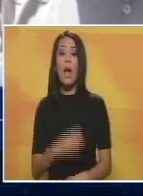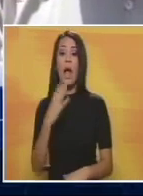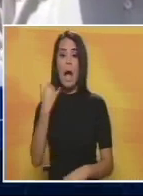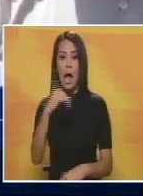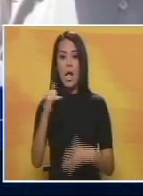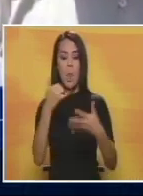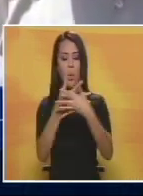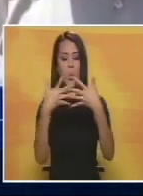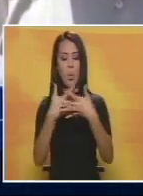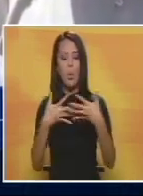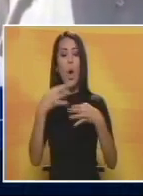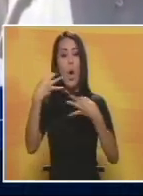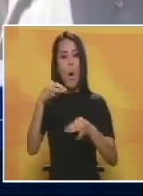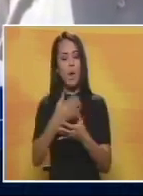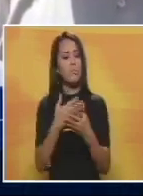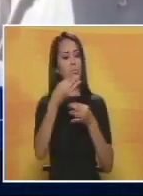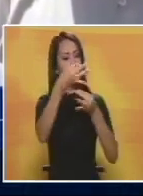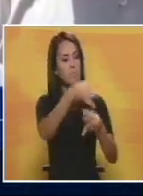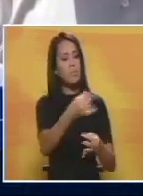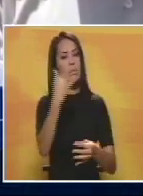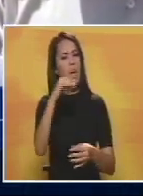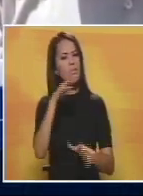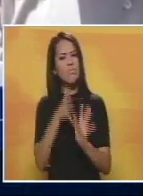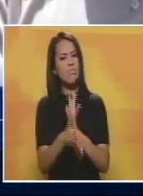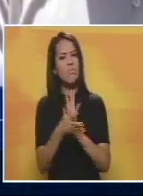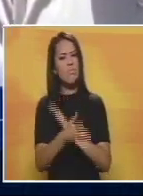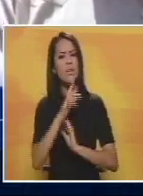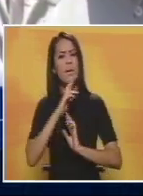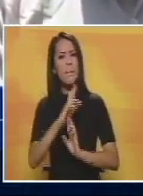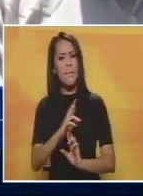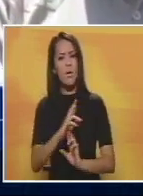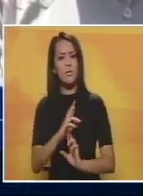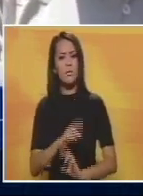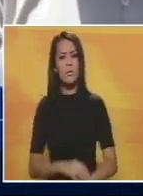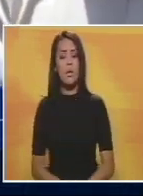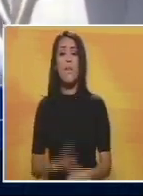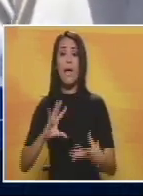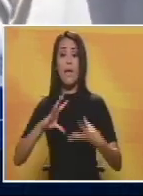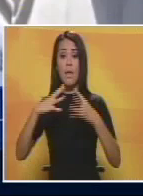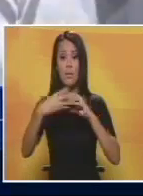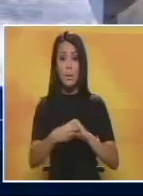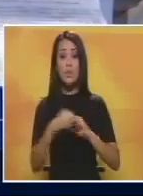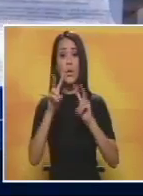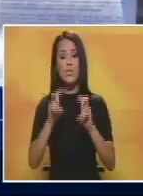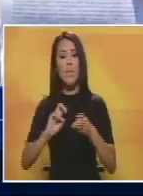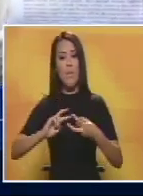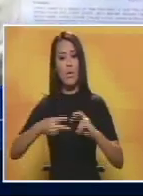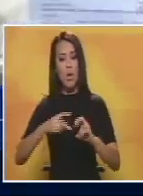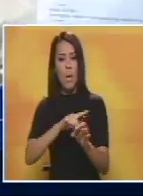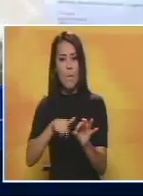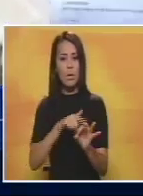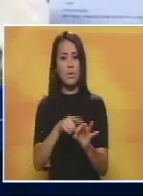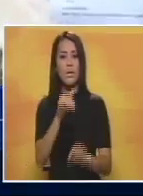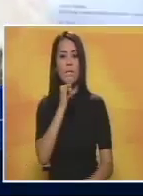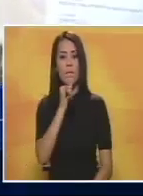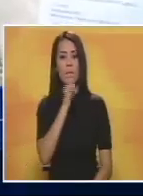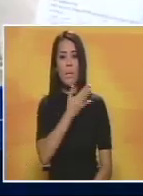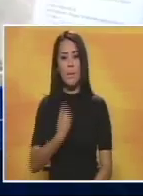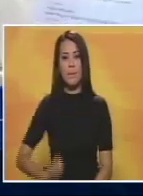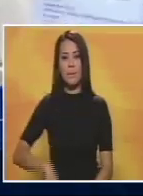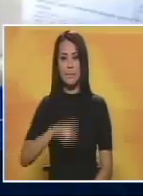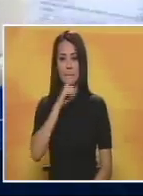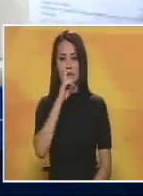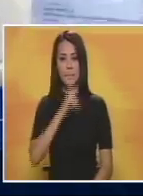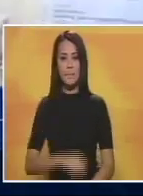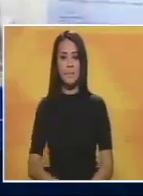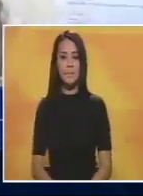al patrono para que haga un pronunciamiento con el tema de la adecuación con el nuevo cono monetario anunciado por nuestro